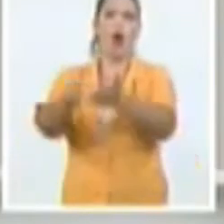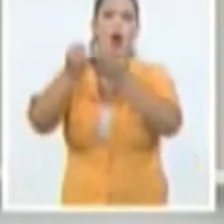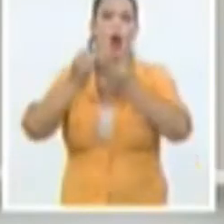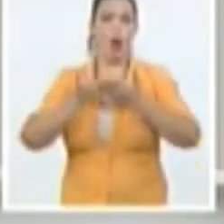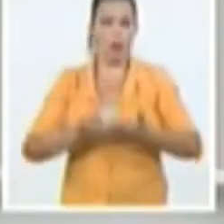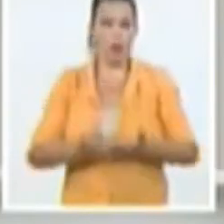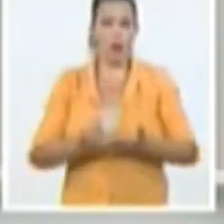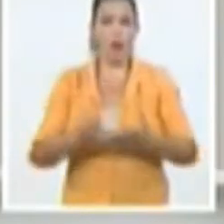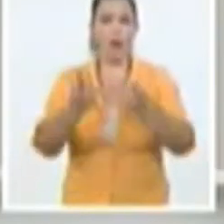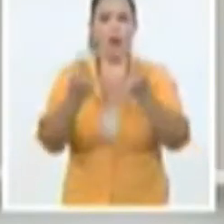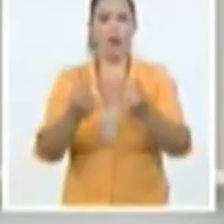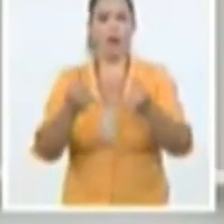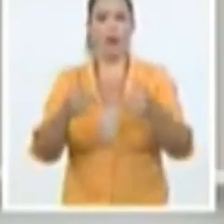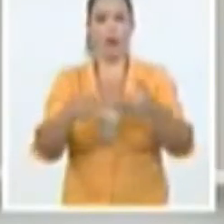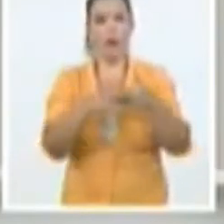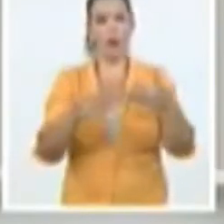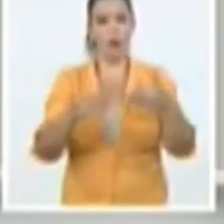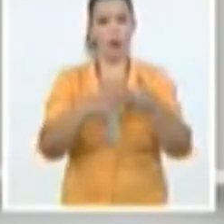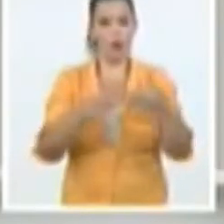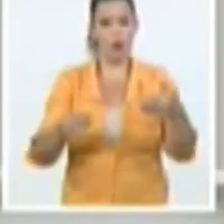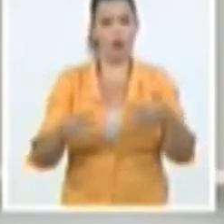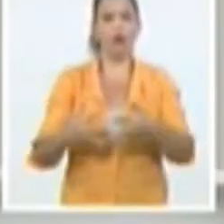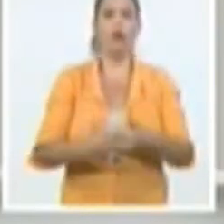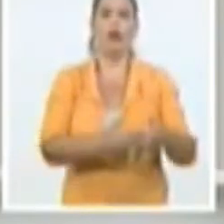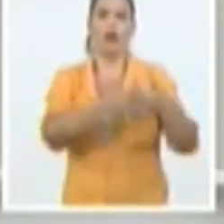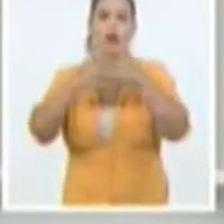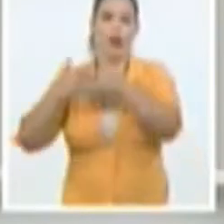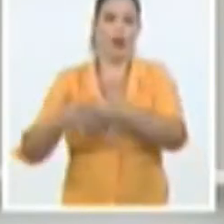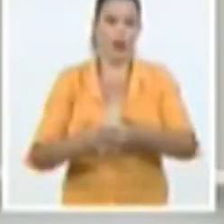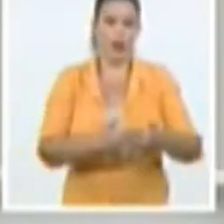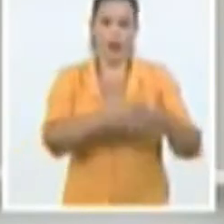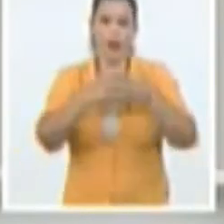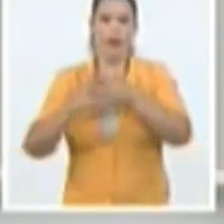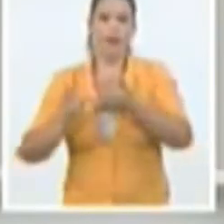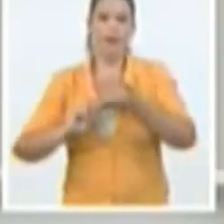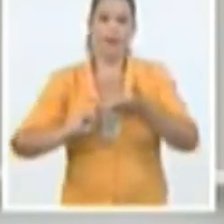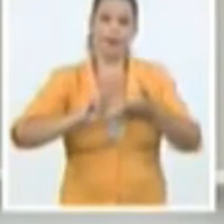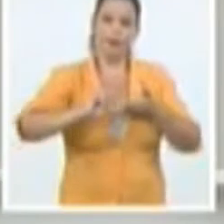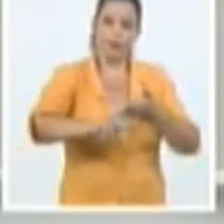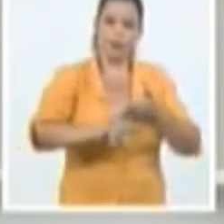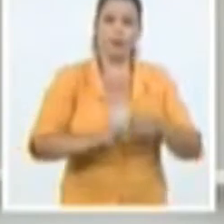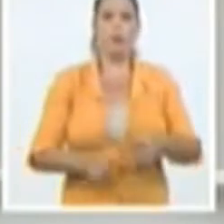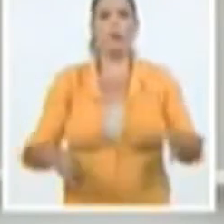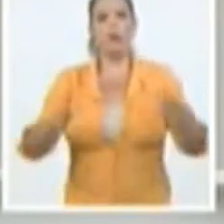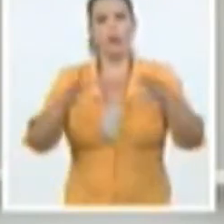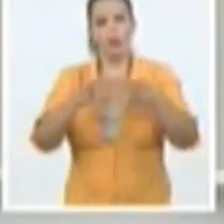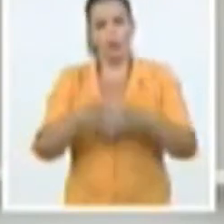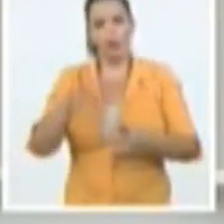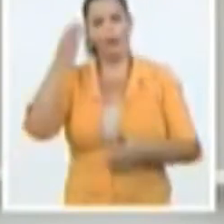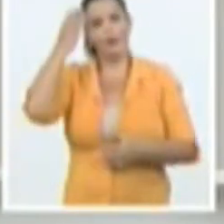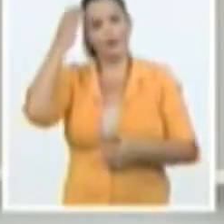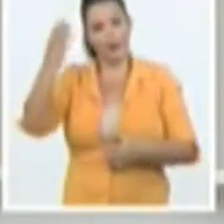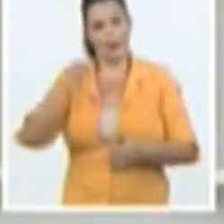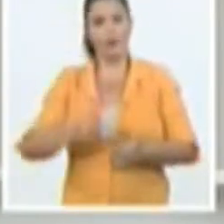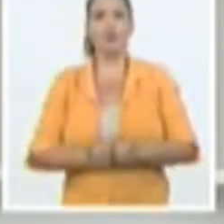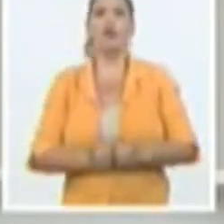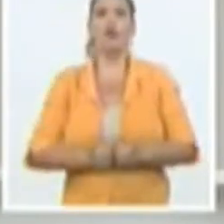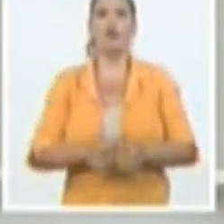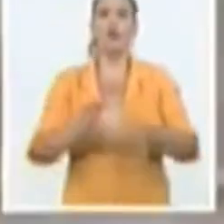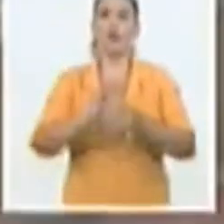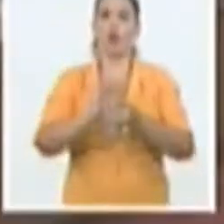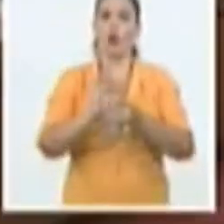las autoridades de Estados Unidos, del Departamento de Estado, del Consejo de Seguridad Nacional y de